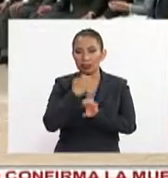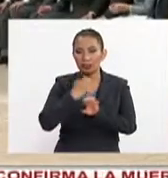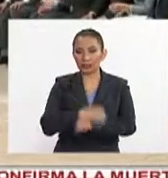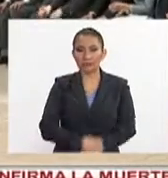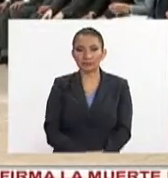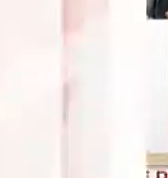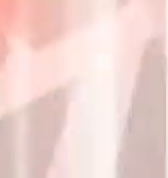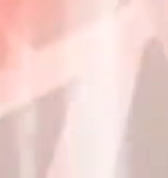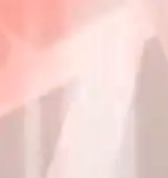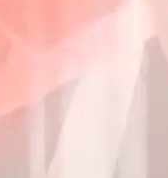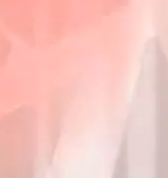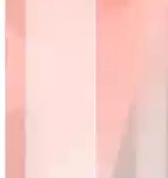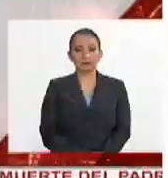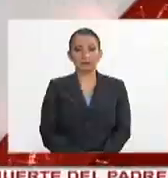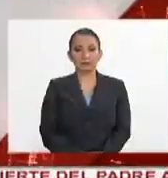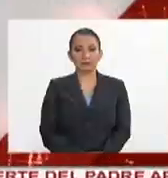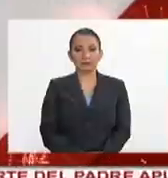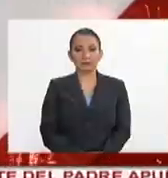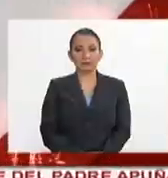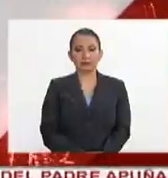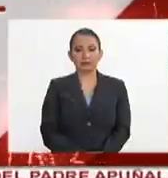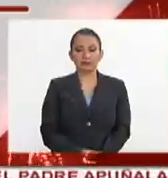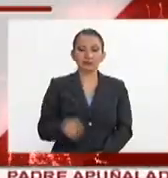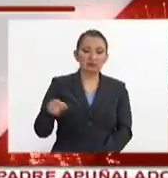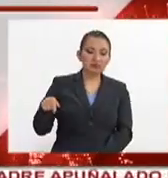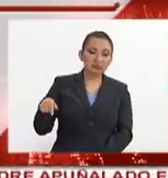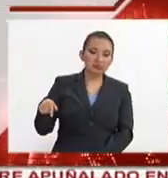Estatal. Una estrategia integral